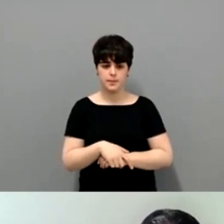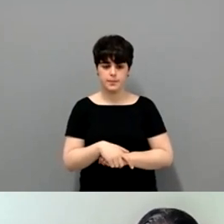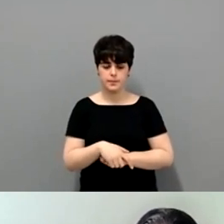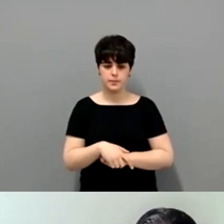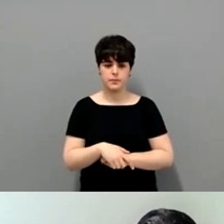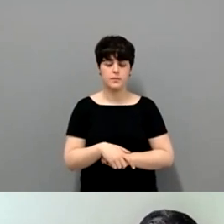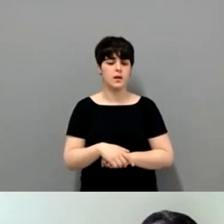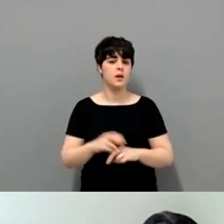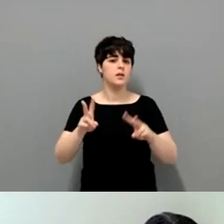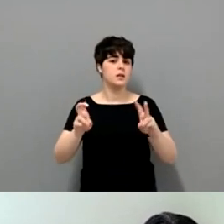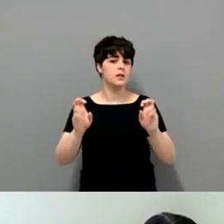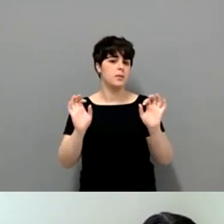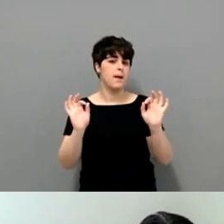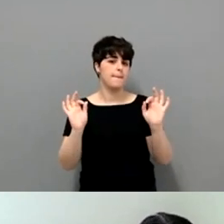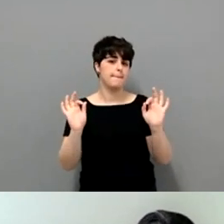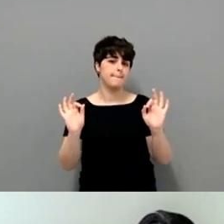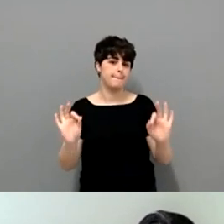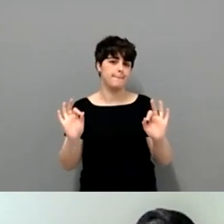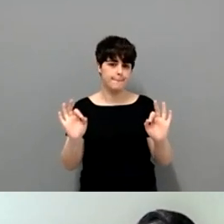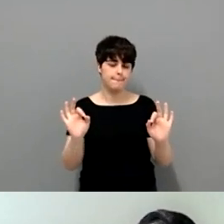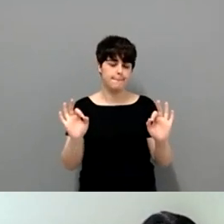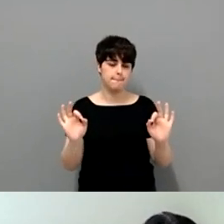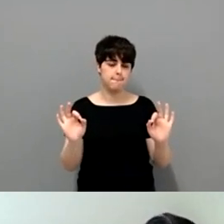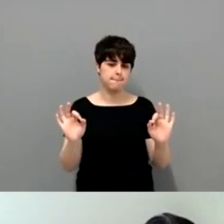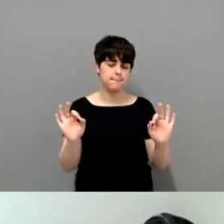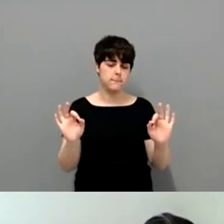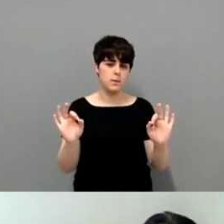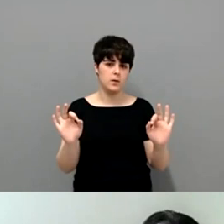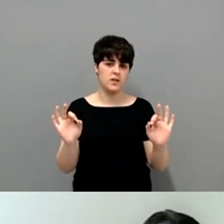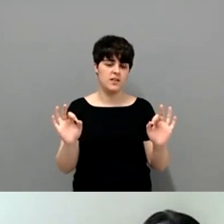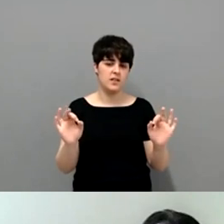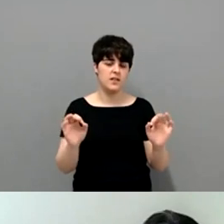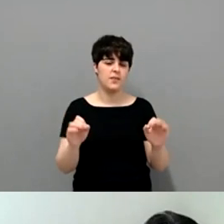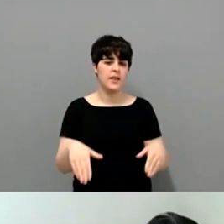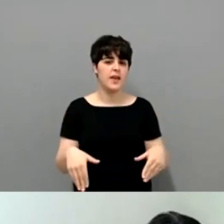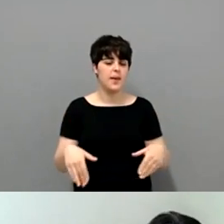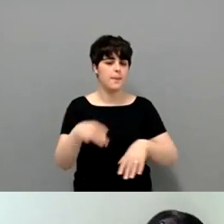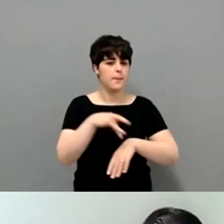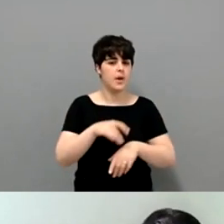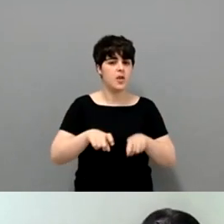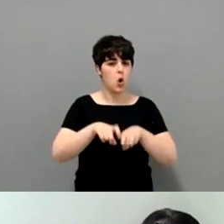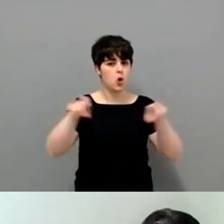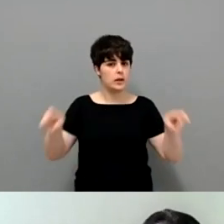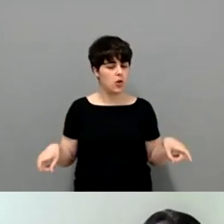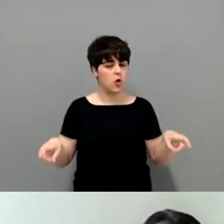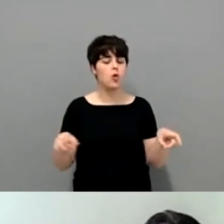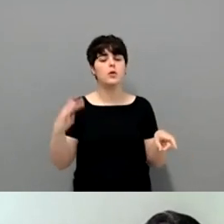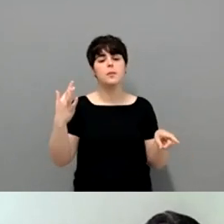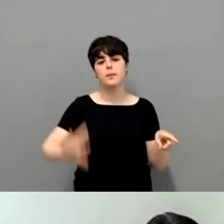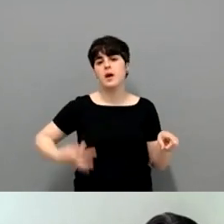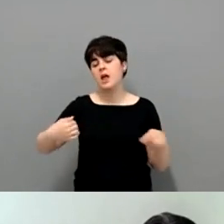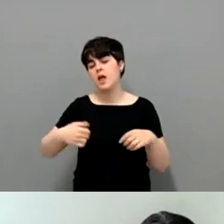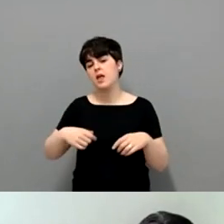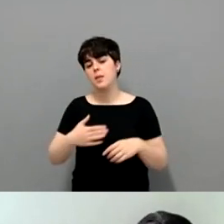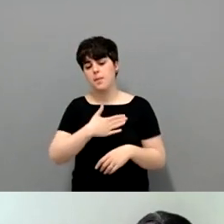el relativo a todo el tema de ginecología y, en este caso, de la detección del cáncer